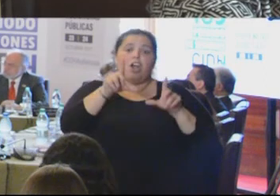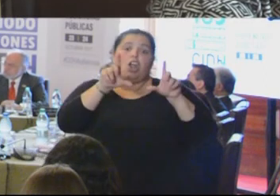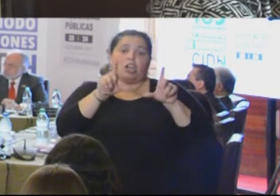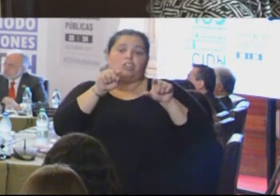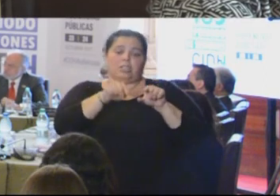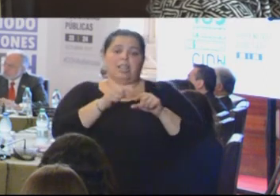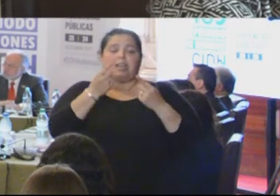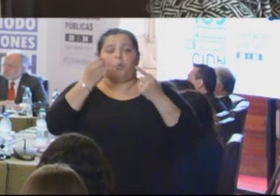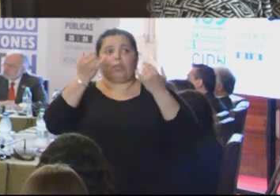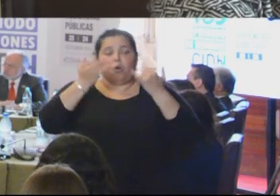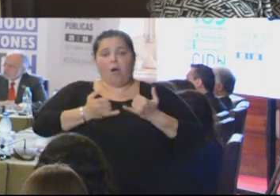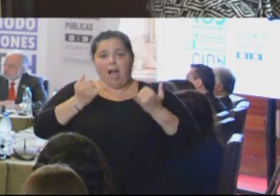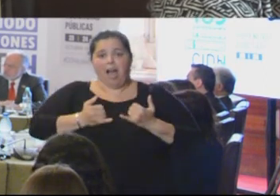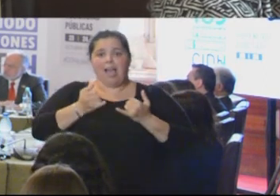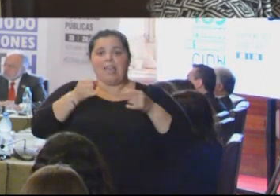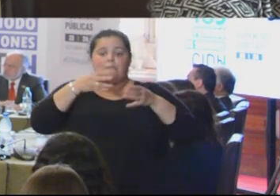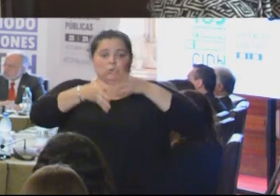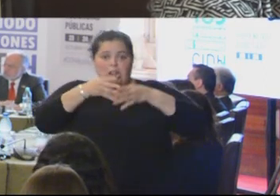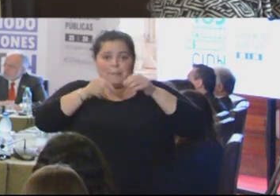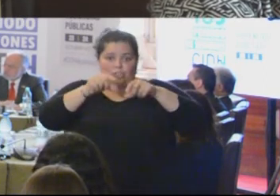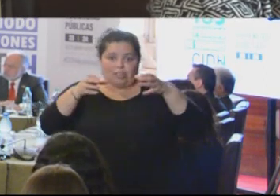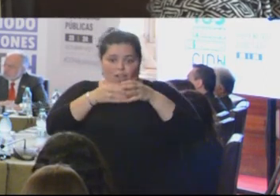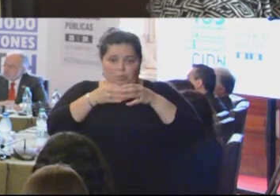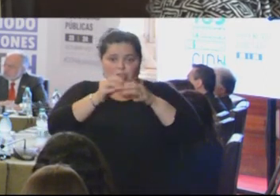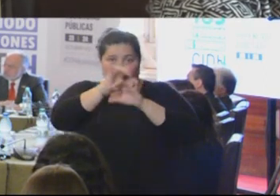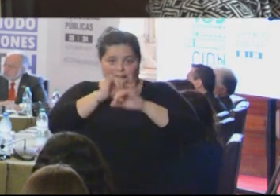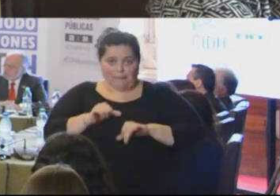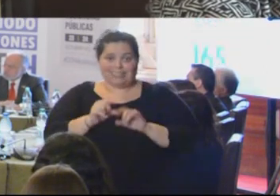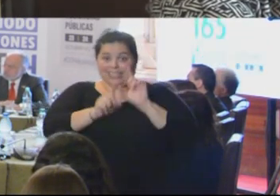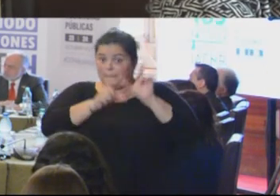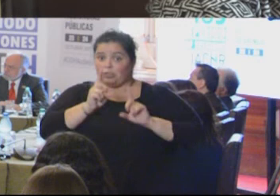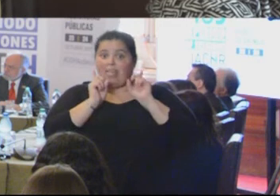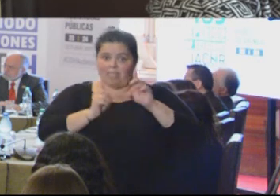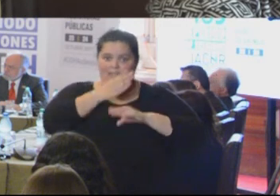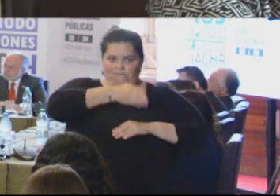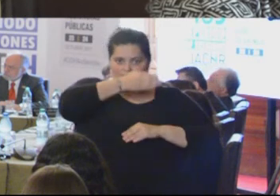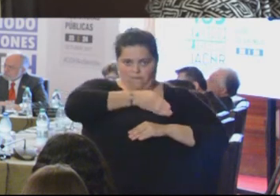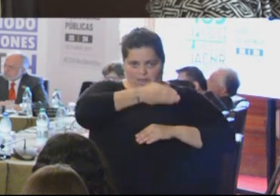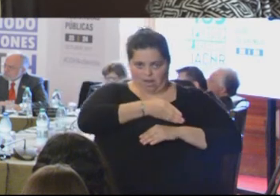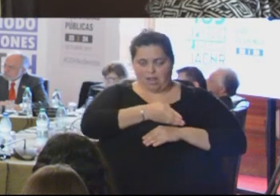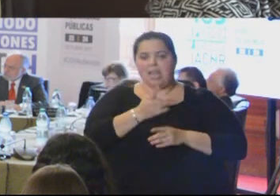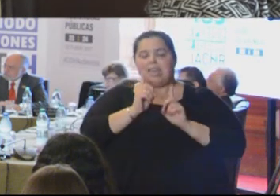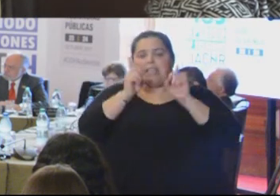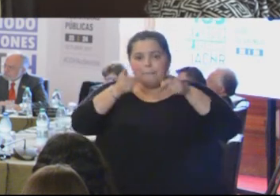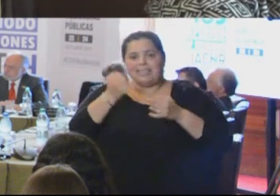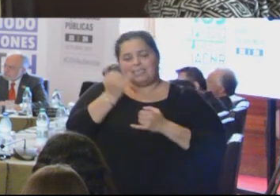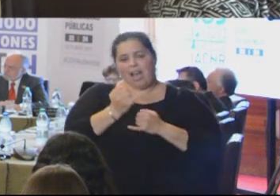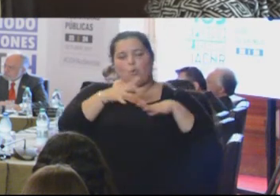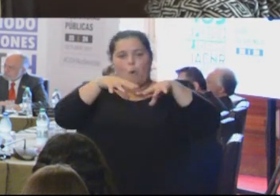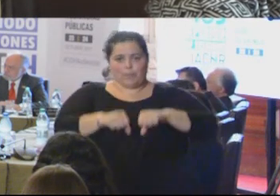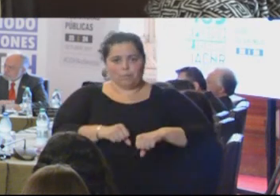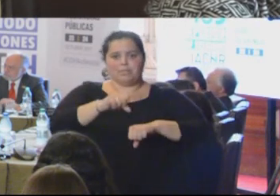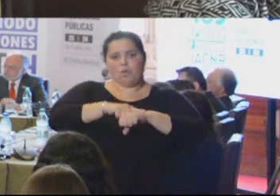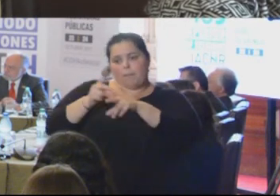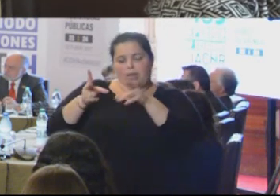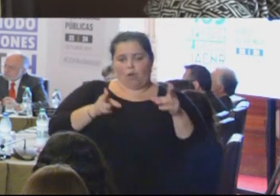la jurisdicción especial para la paz estas personas se presentarán y en todo caso que existiera el compromiso periódico de presentarse ante las